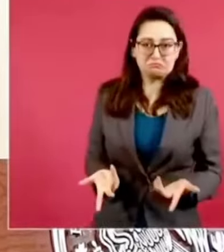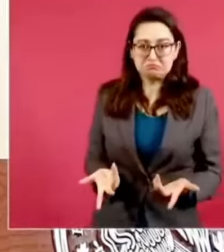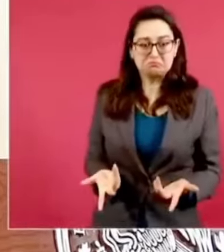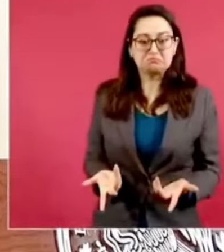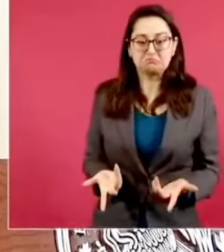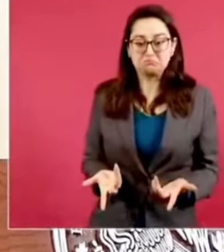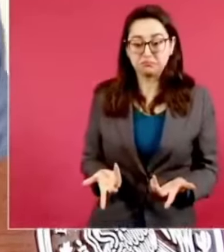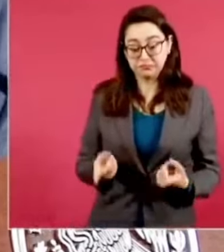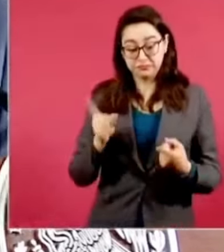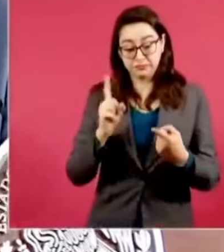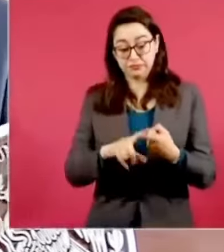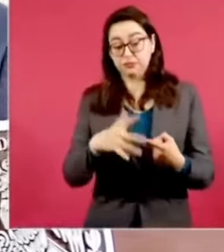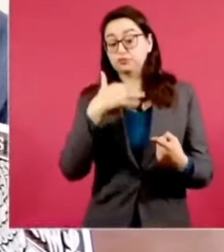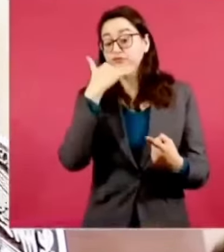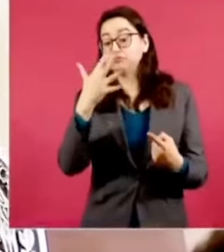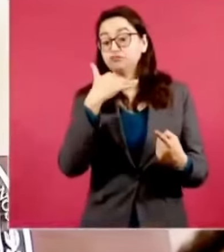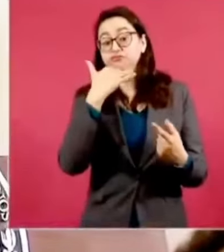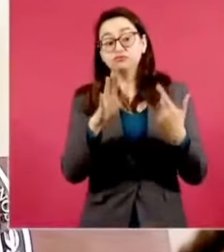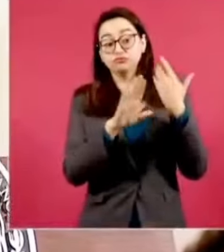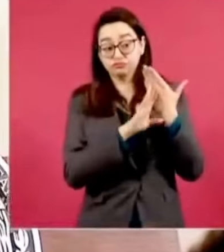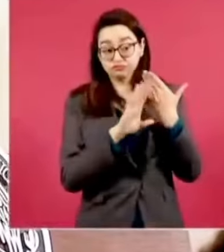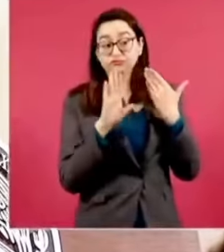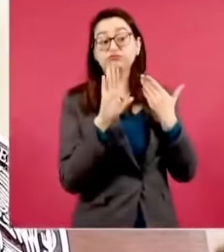de que se iba a combatir la corrupción,